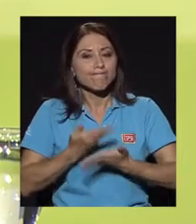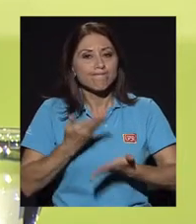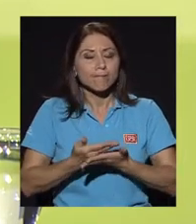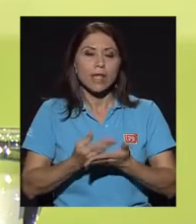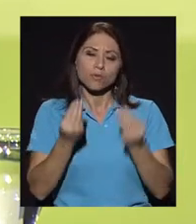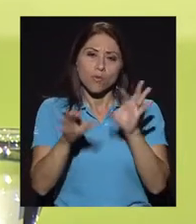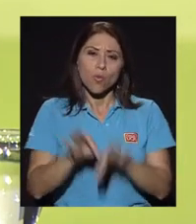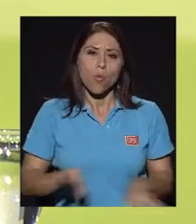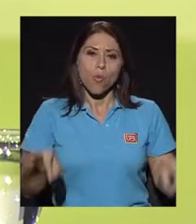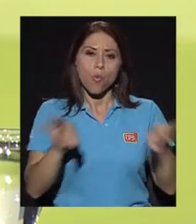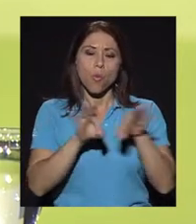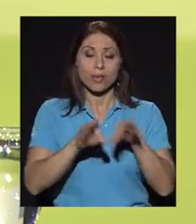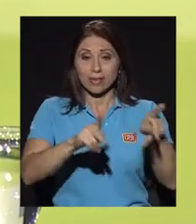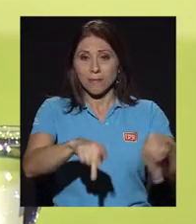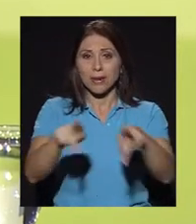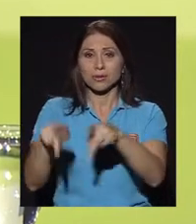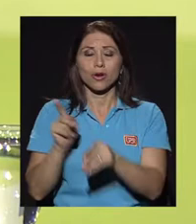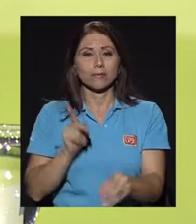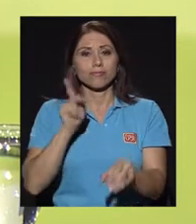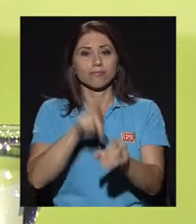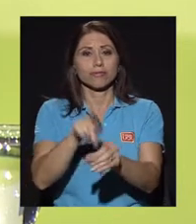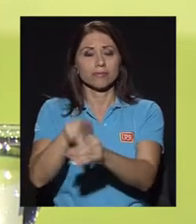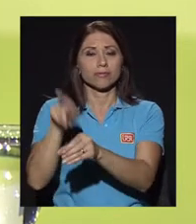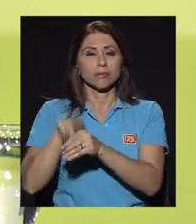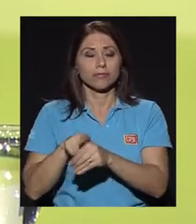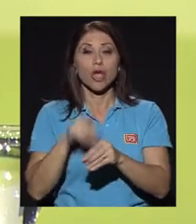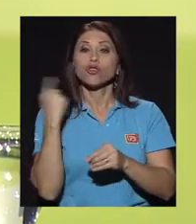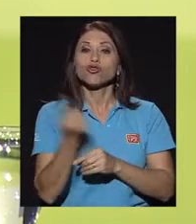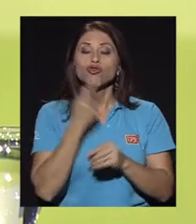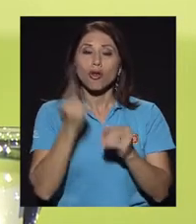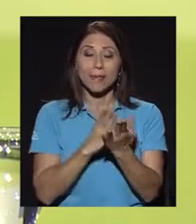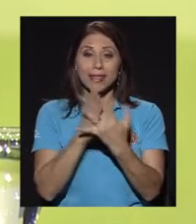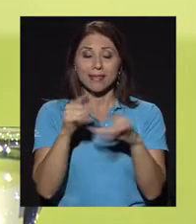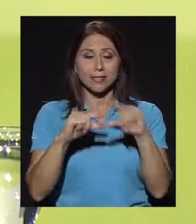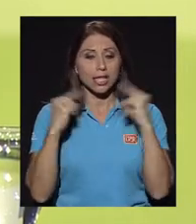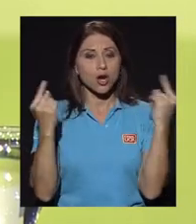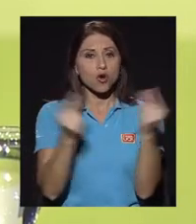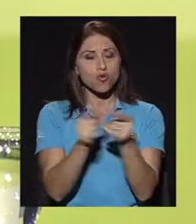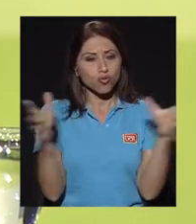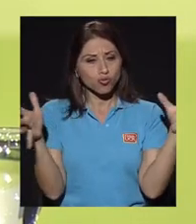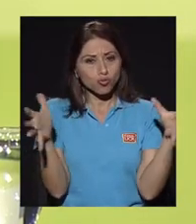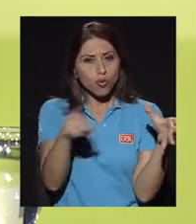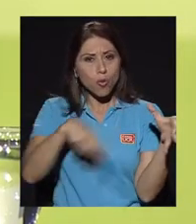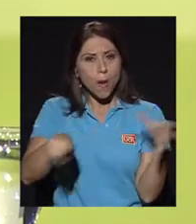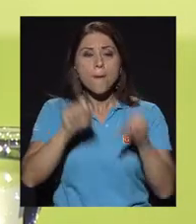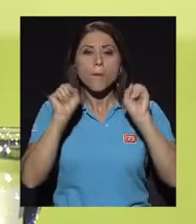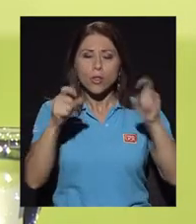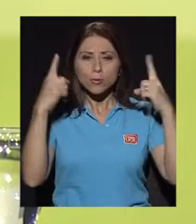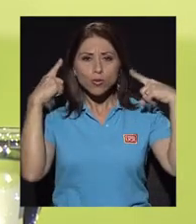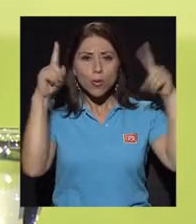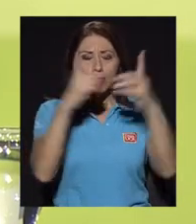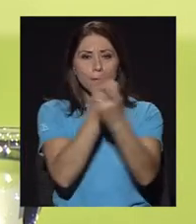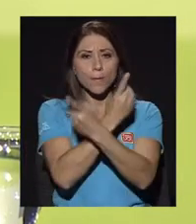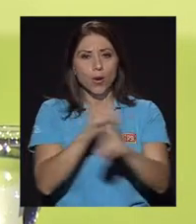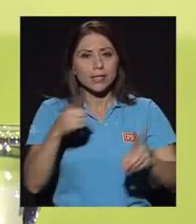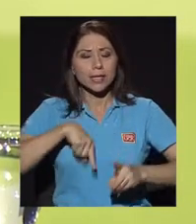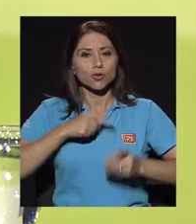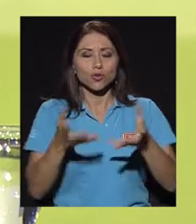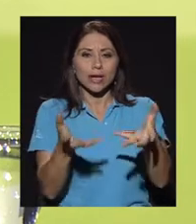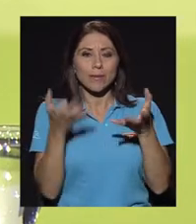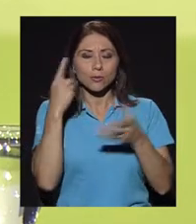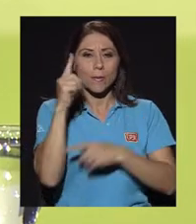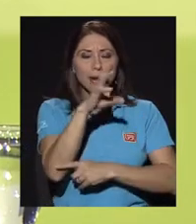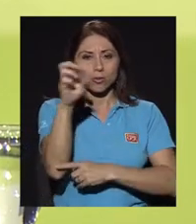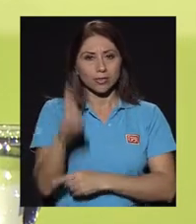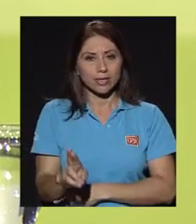realización es decisiva la participación ciudadana. Solo colectivamente construiremos caminos que nos acerquen a la democracia que deseamos para